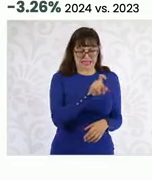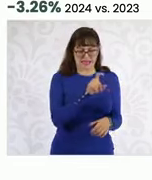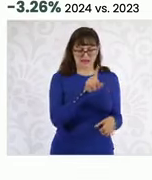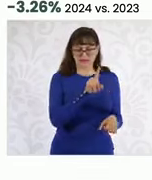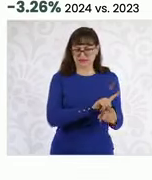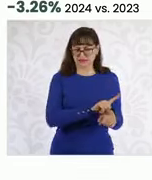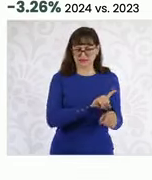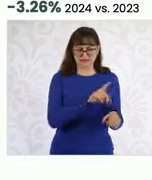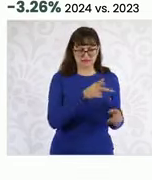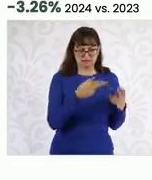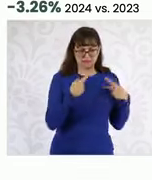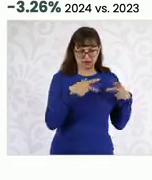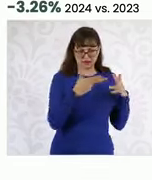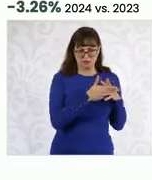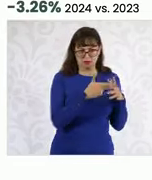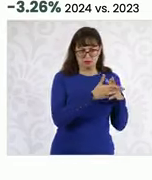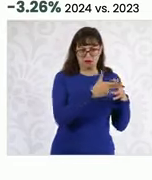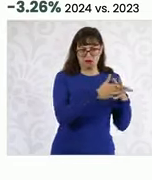2024, que es de